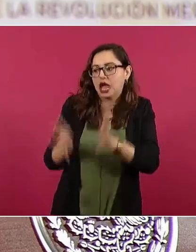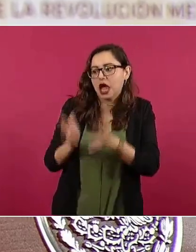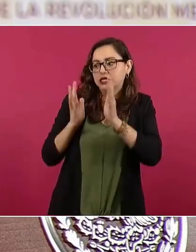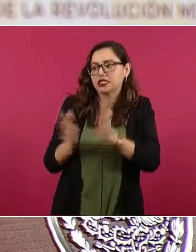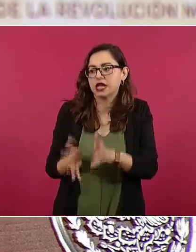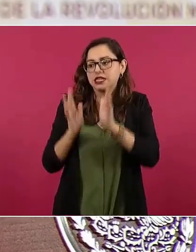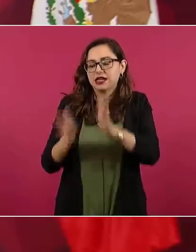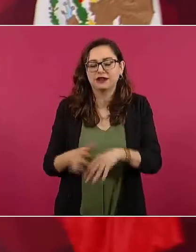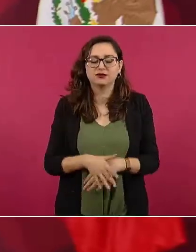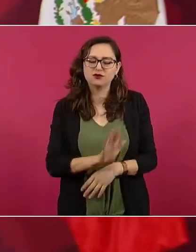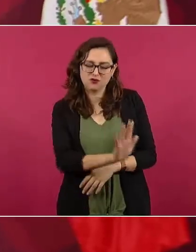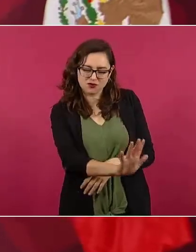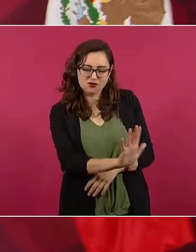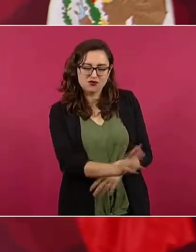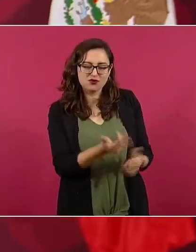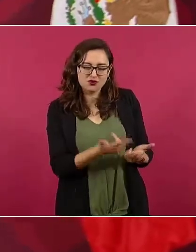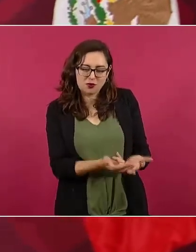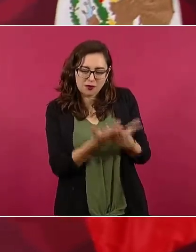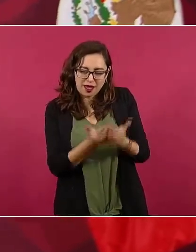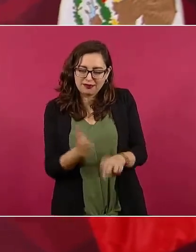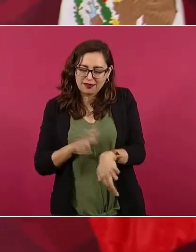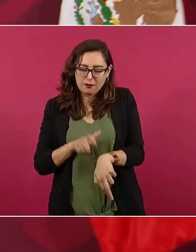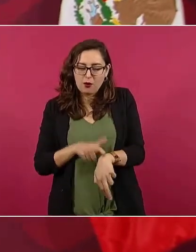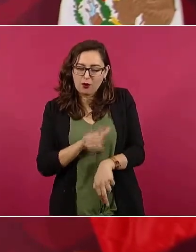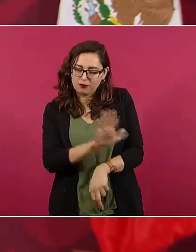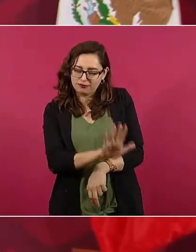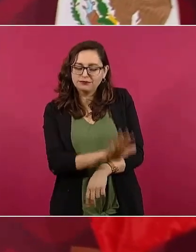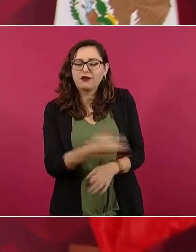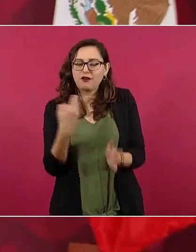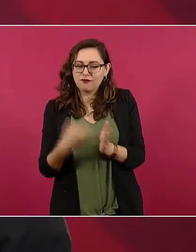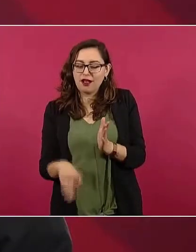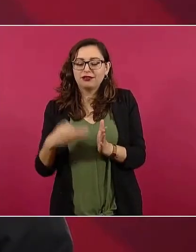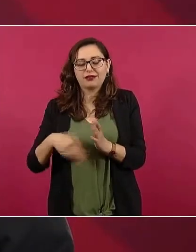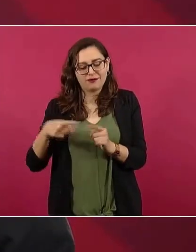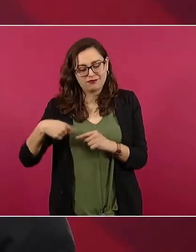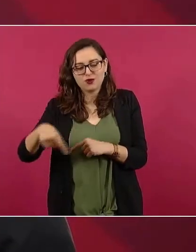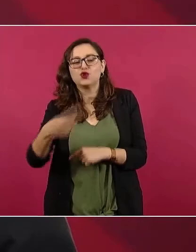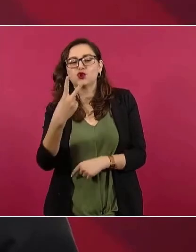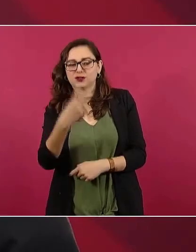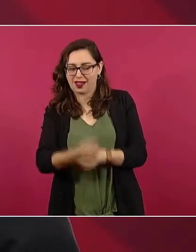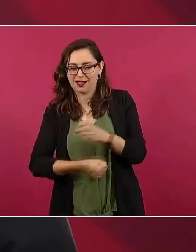ya terminemos, pero nos falta todavía mucho, ¿no?